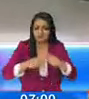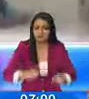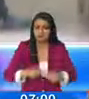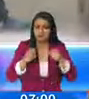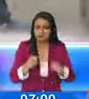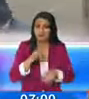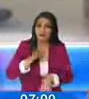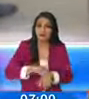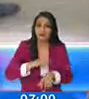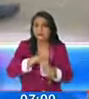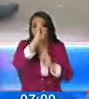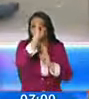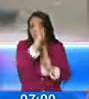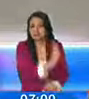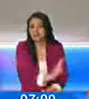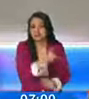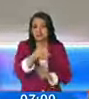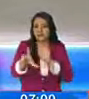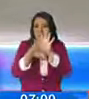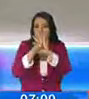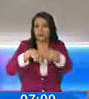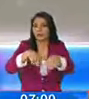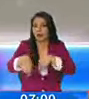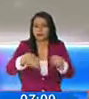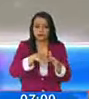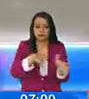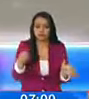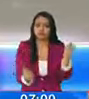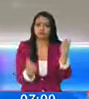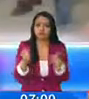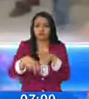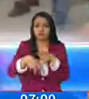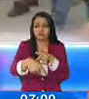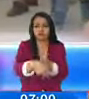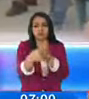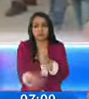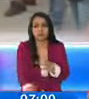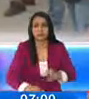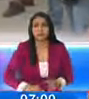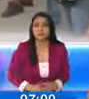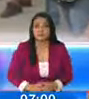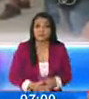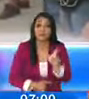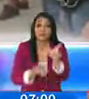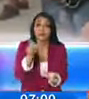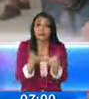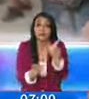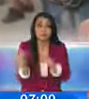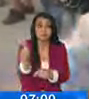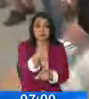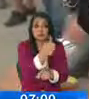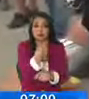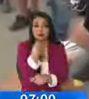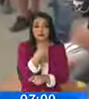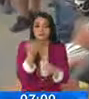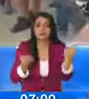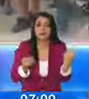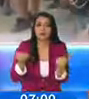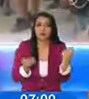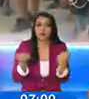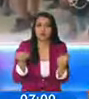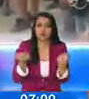imprudencia al no respetar las señales de tránsito ocasionó este trágico accidente. Acciones de los moradores indican que el vehículo, un